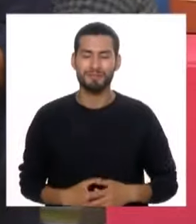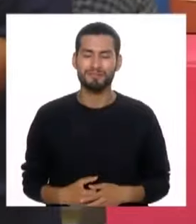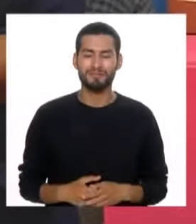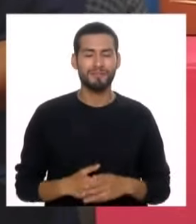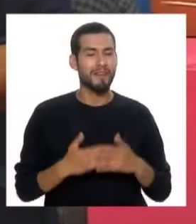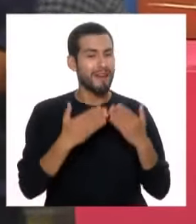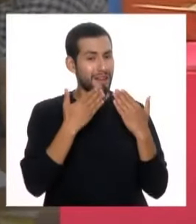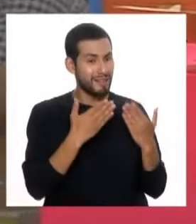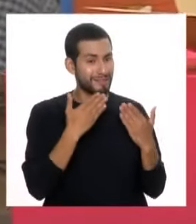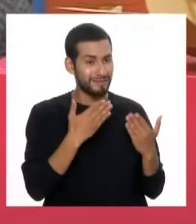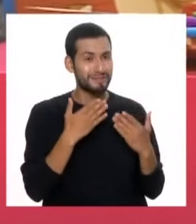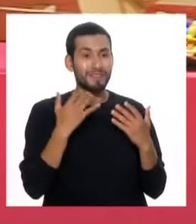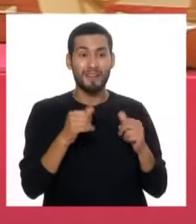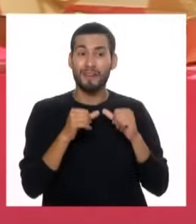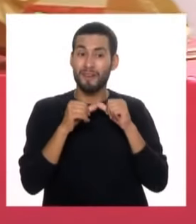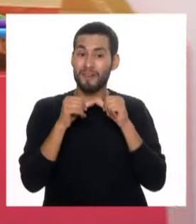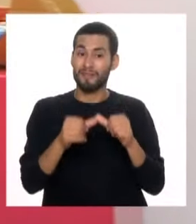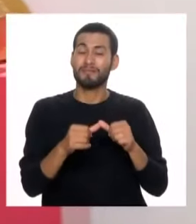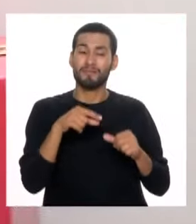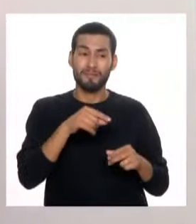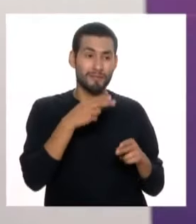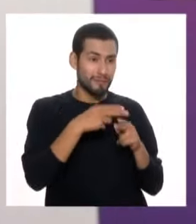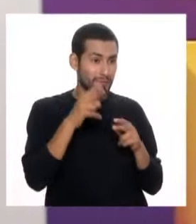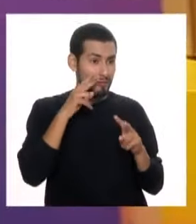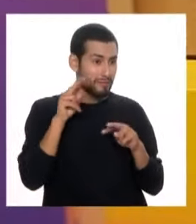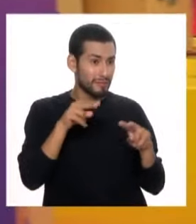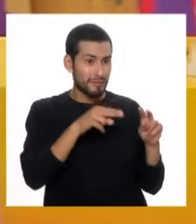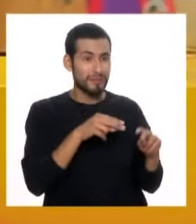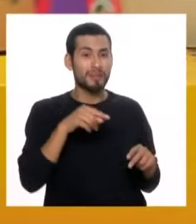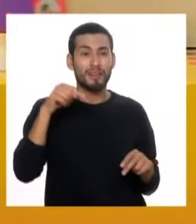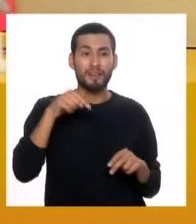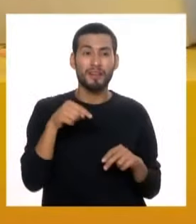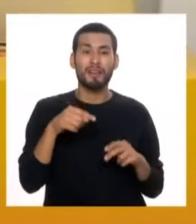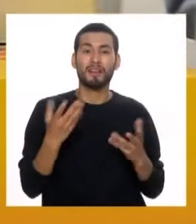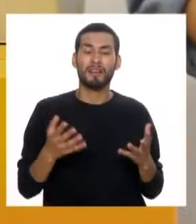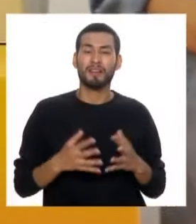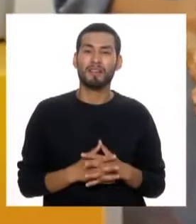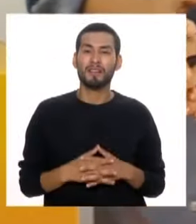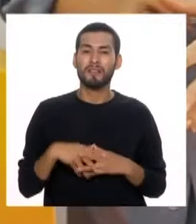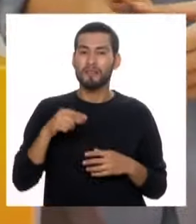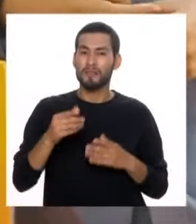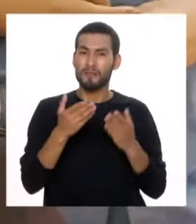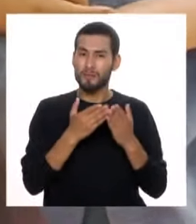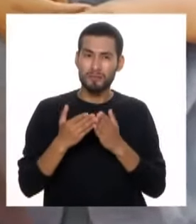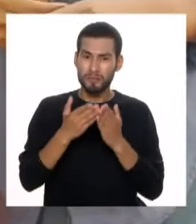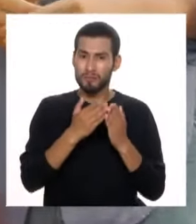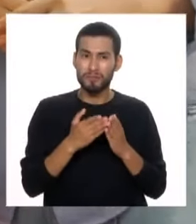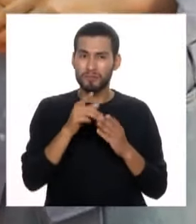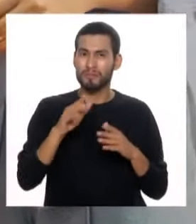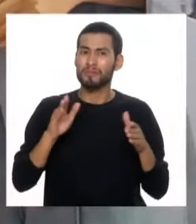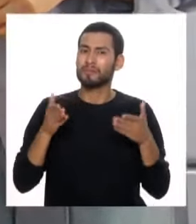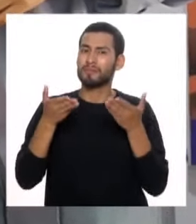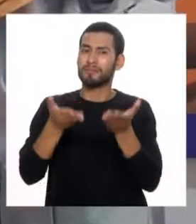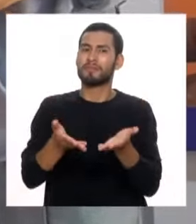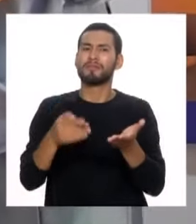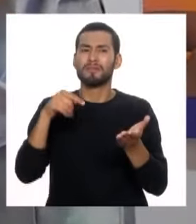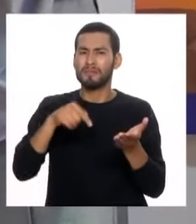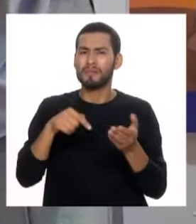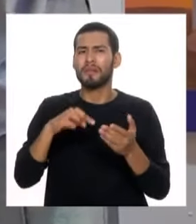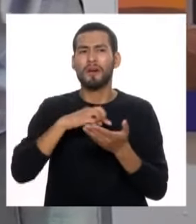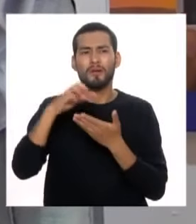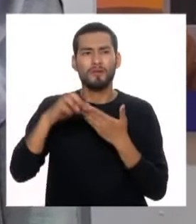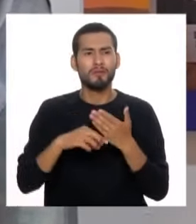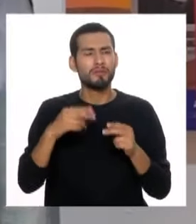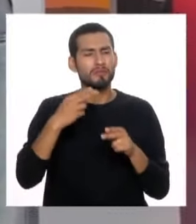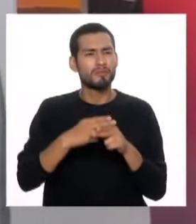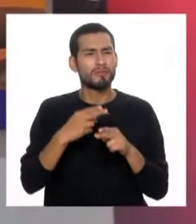y continuamos con este breve recorrido porque también tenemos a una estudiante que nos va a presentar este proyecto